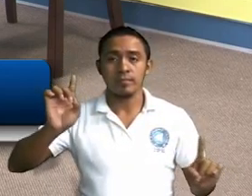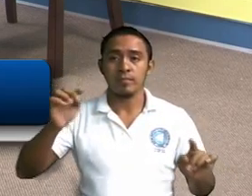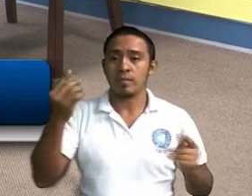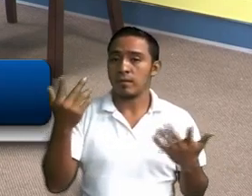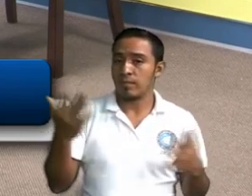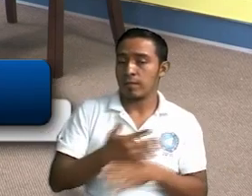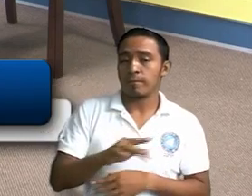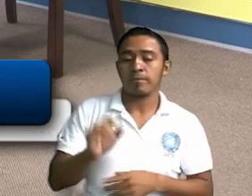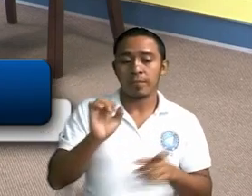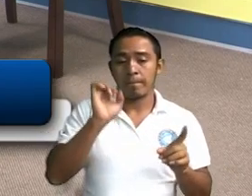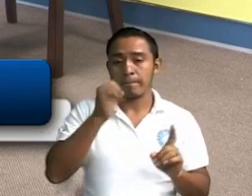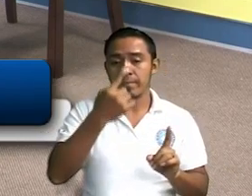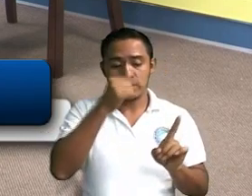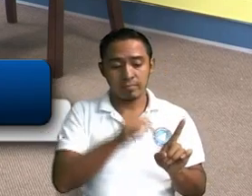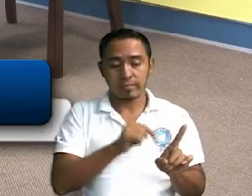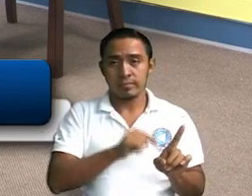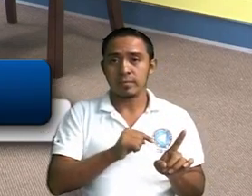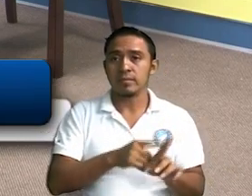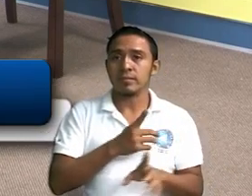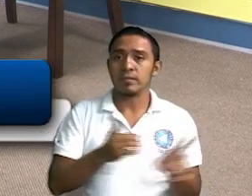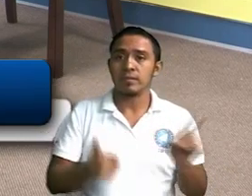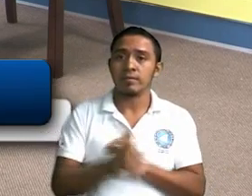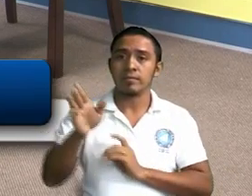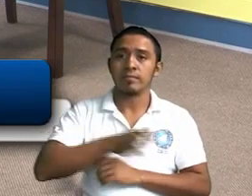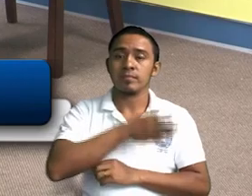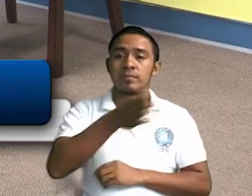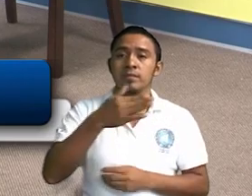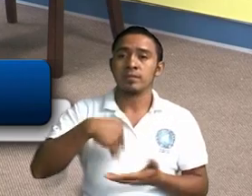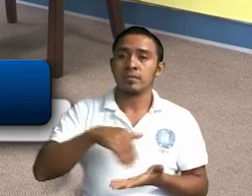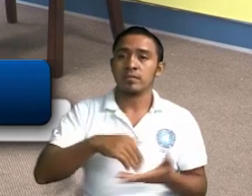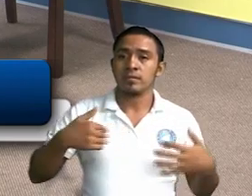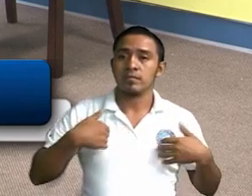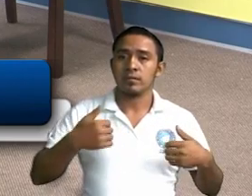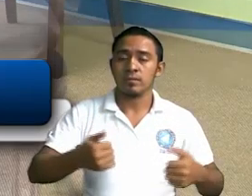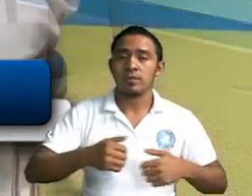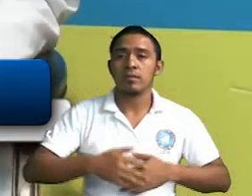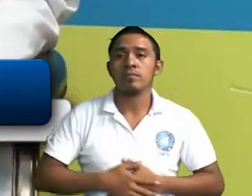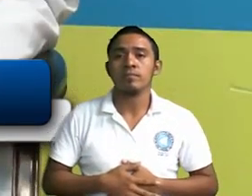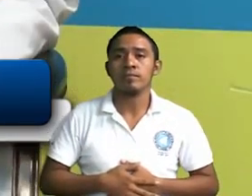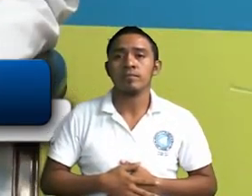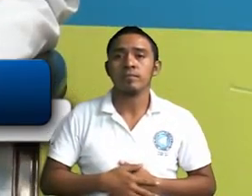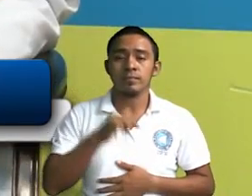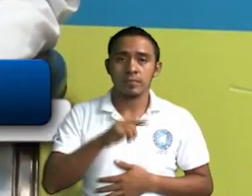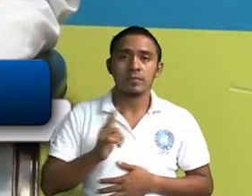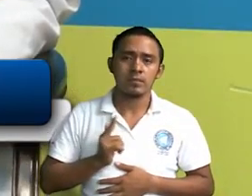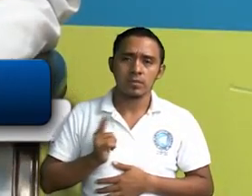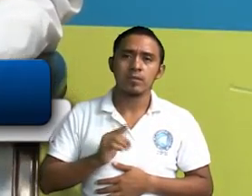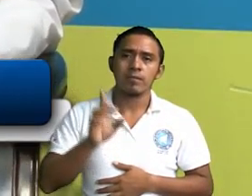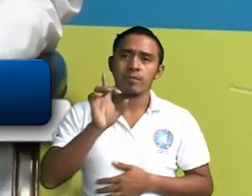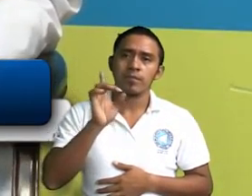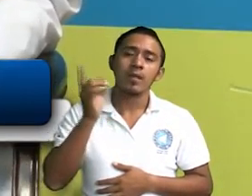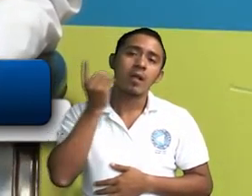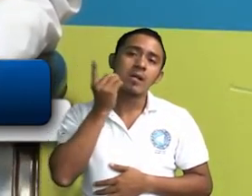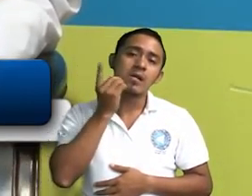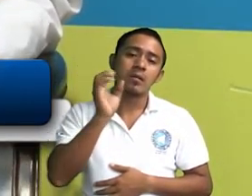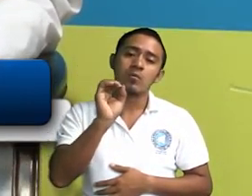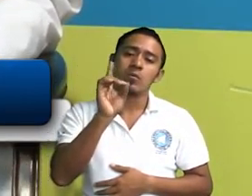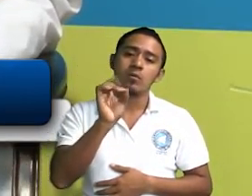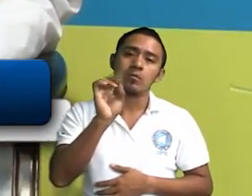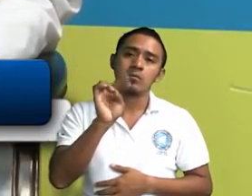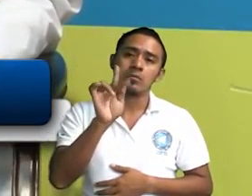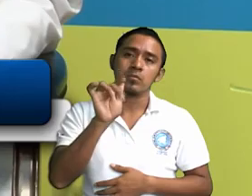este caso el paciente debe de ir a su centro de salud verdad donde hay odontólogo que ellos saben cuáles son